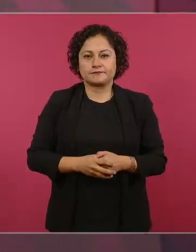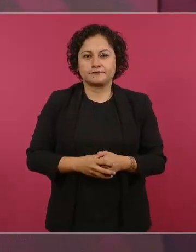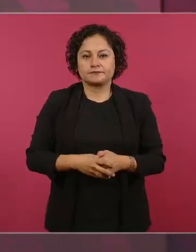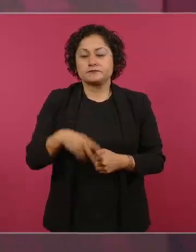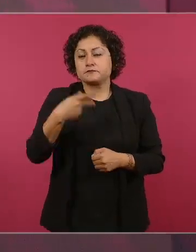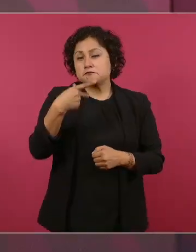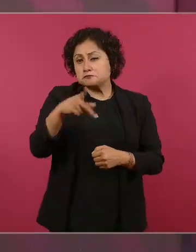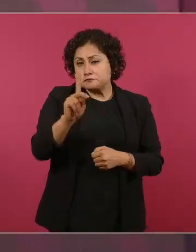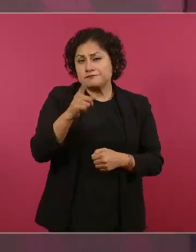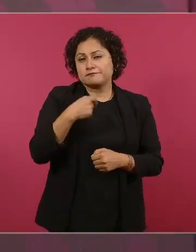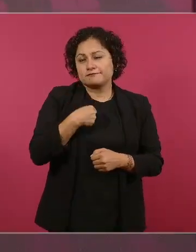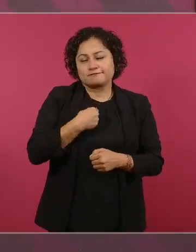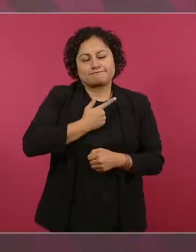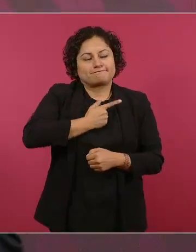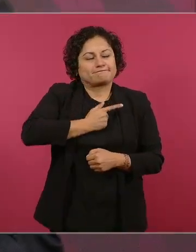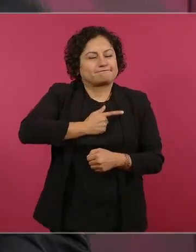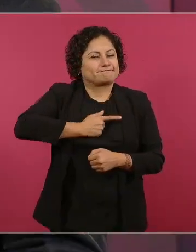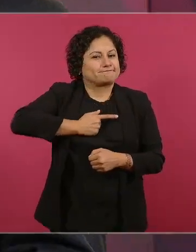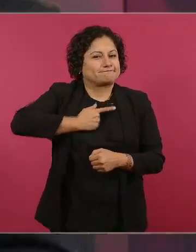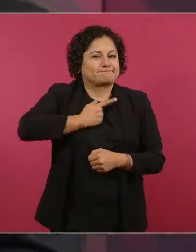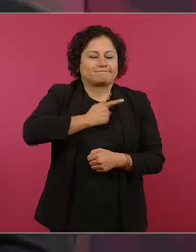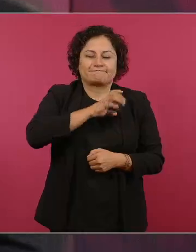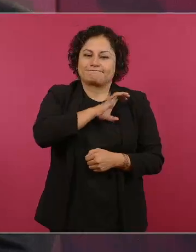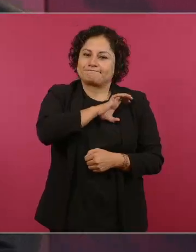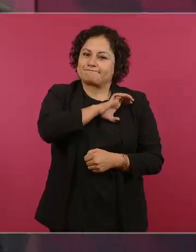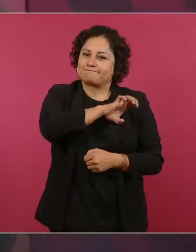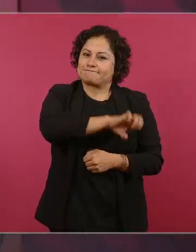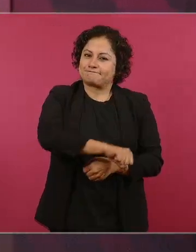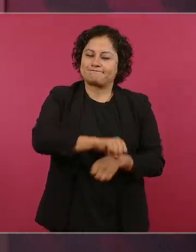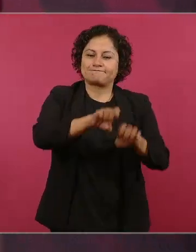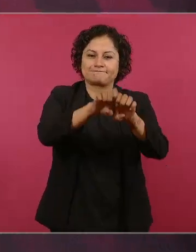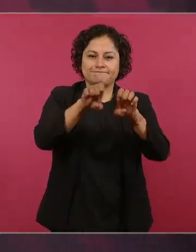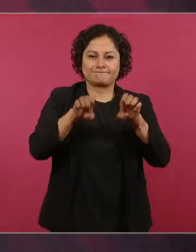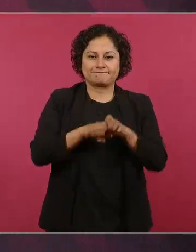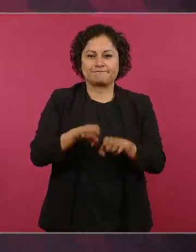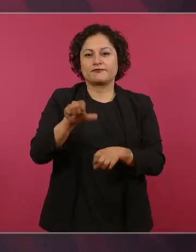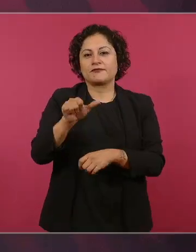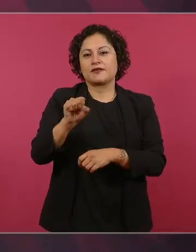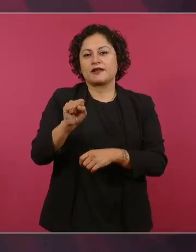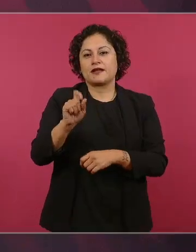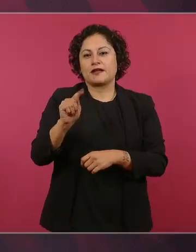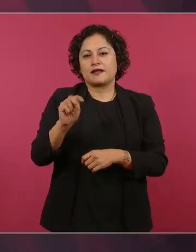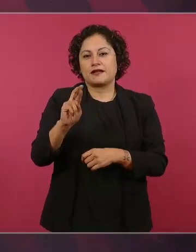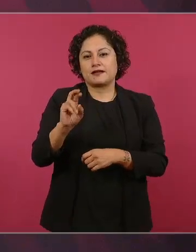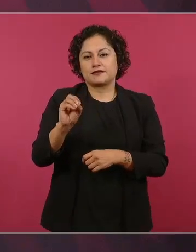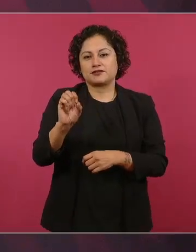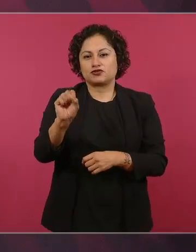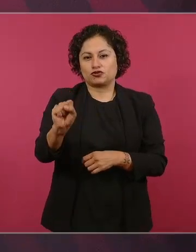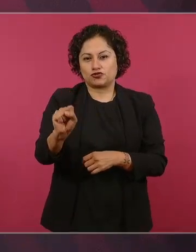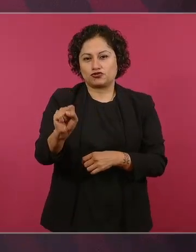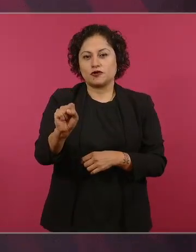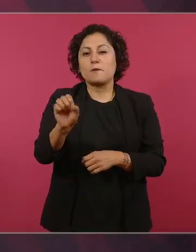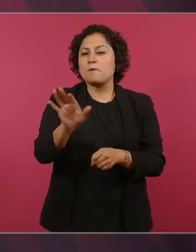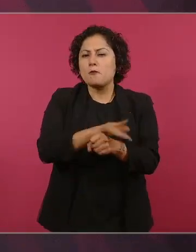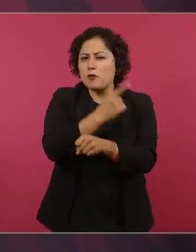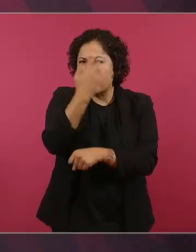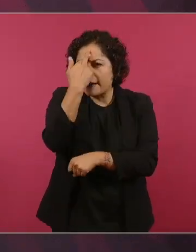siempre me ha gustado mucho el equipo de Astros porque tiene latinos.